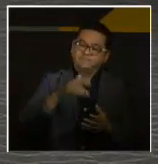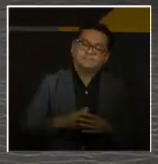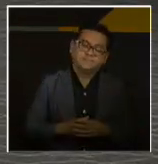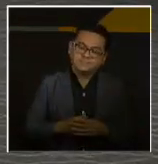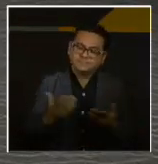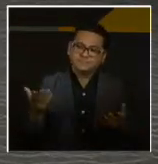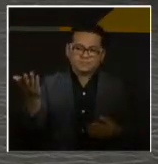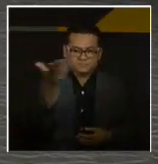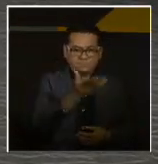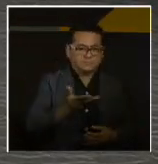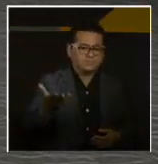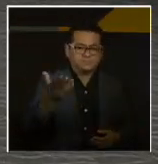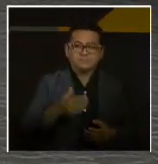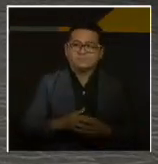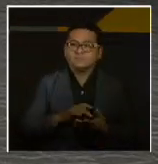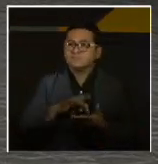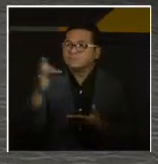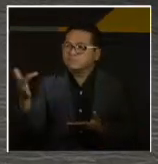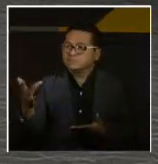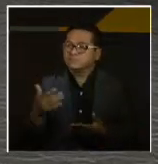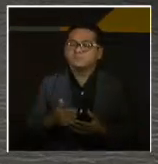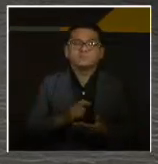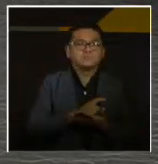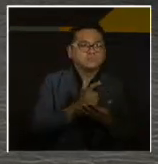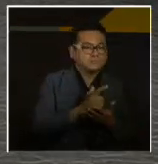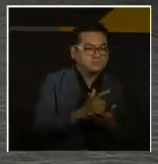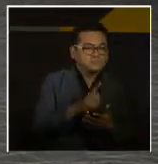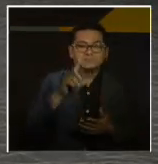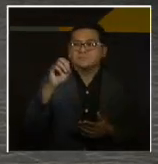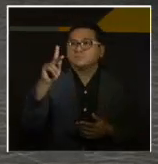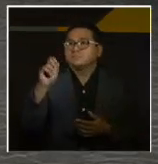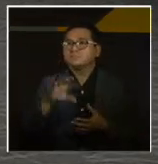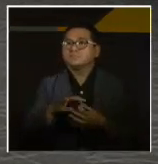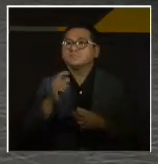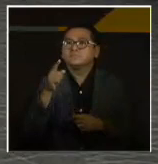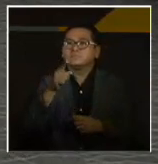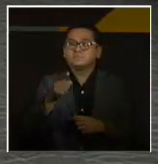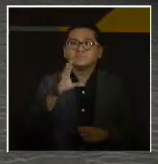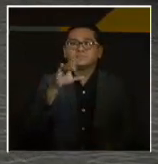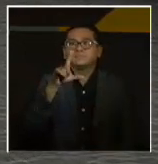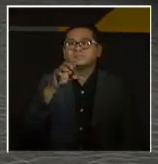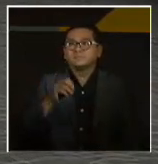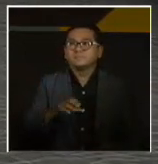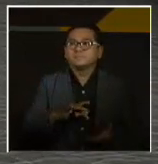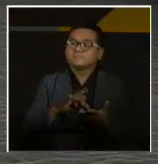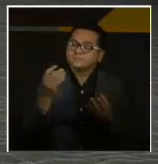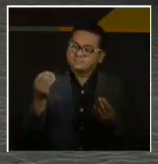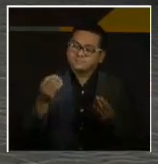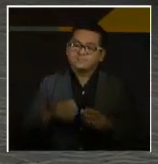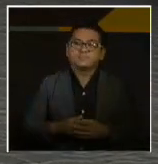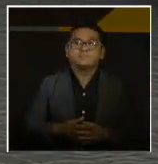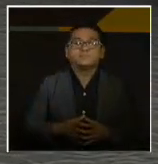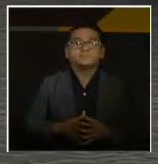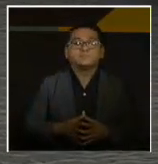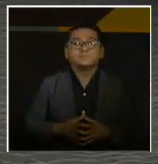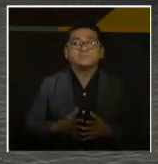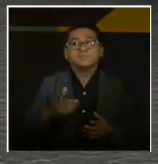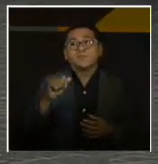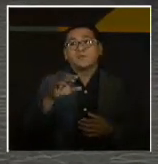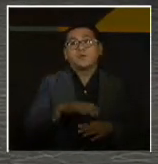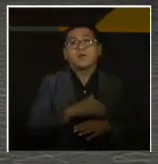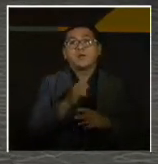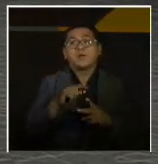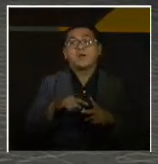Muchas gracias a todos los candidatos. Gracias, licenciado López. Gracias. Vamos contigo. Sí, sí. La muchísimas gracias, Marisa.